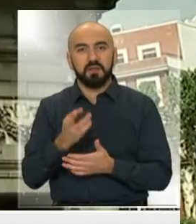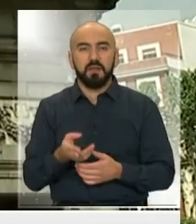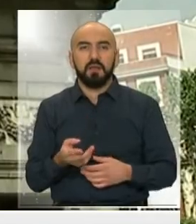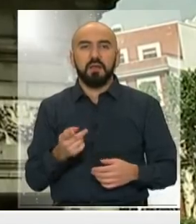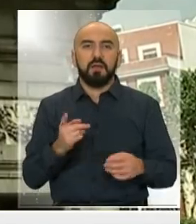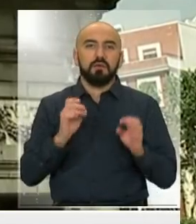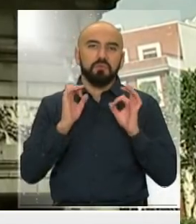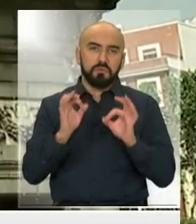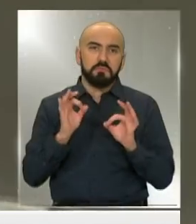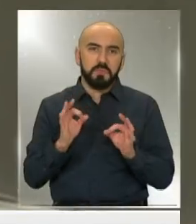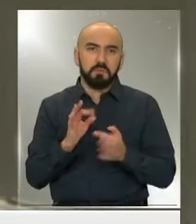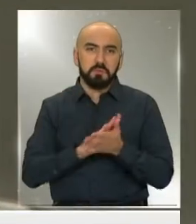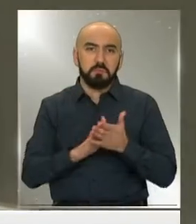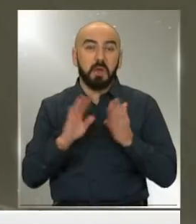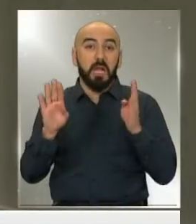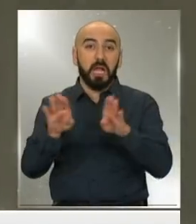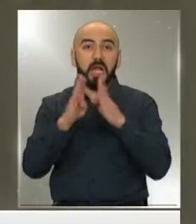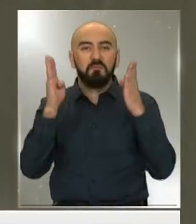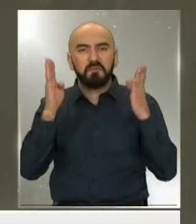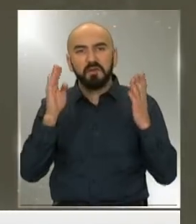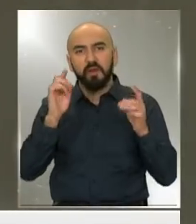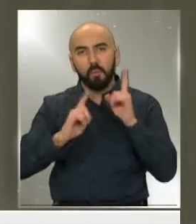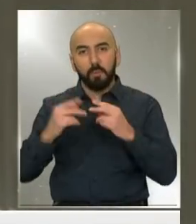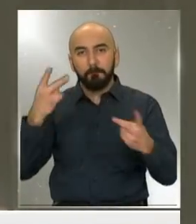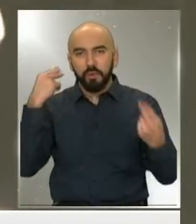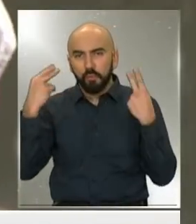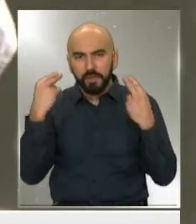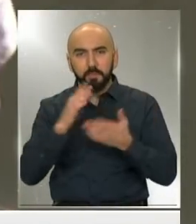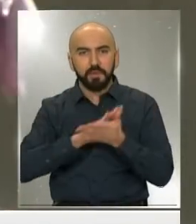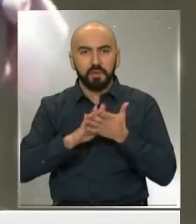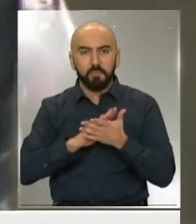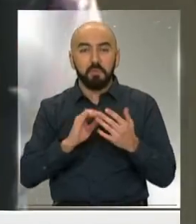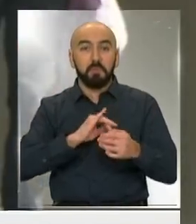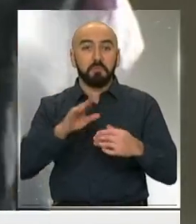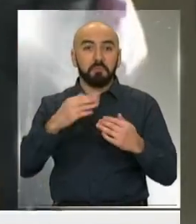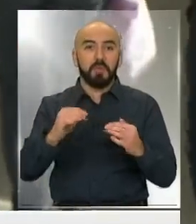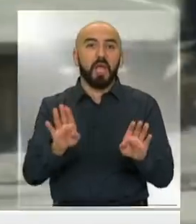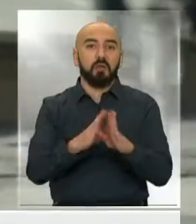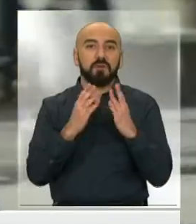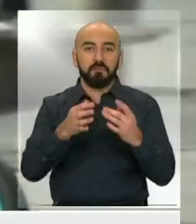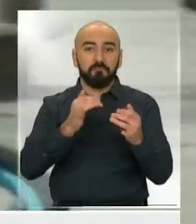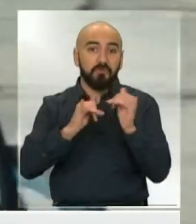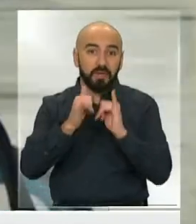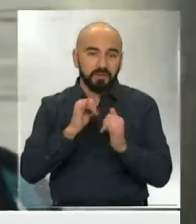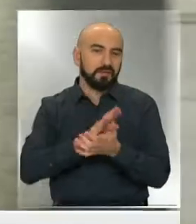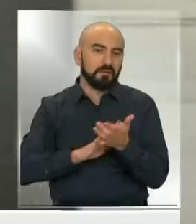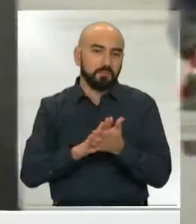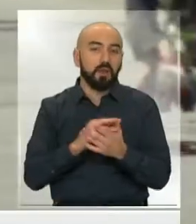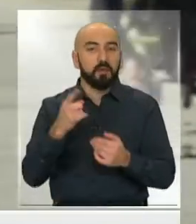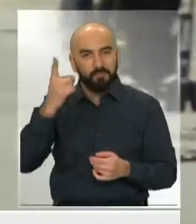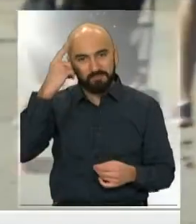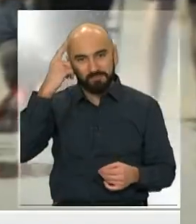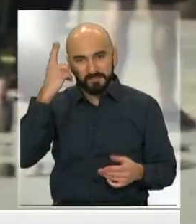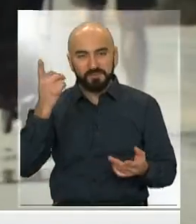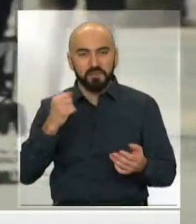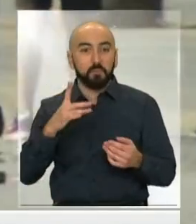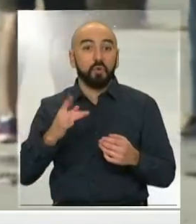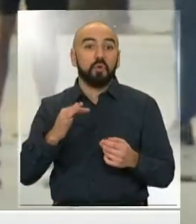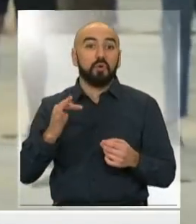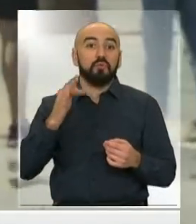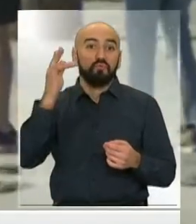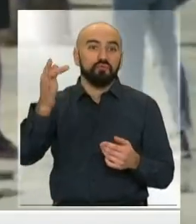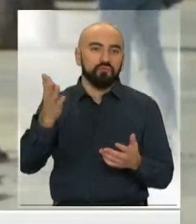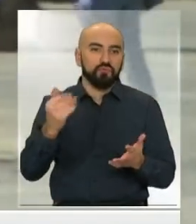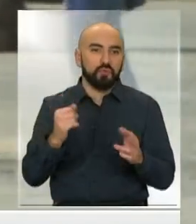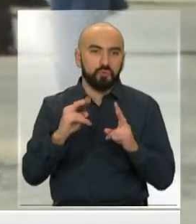escalonada a abrir por ejemplo peluquerías en una semana después a abrir los bares así que ya se comienza al menos en el futuro algo que no se estaba